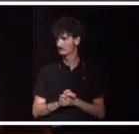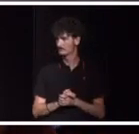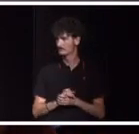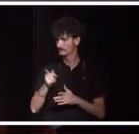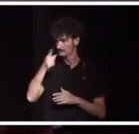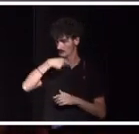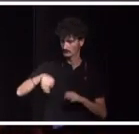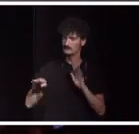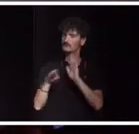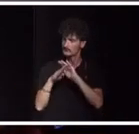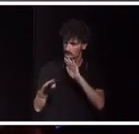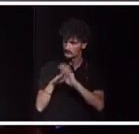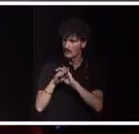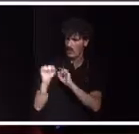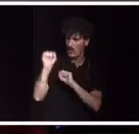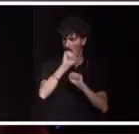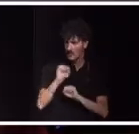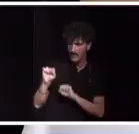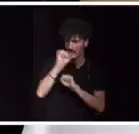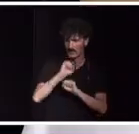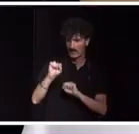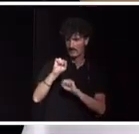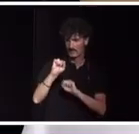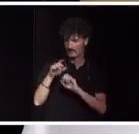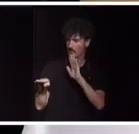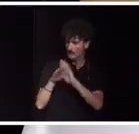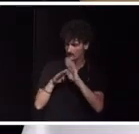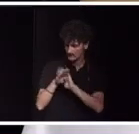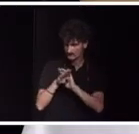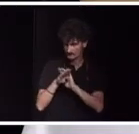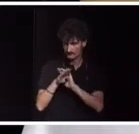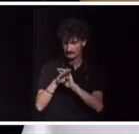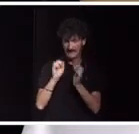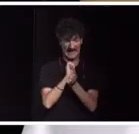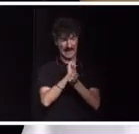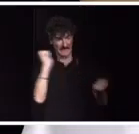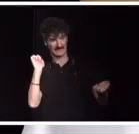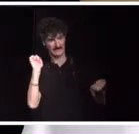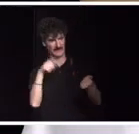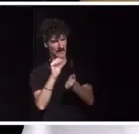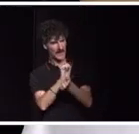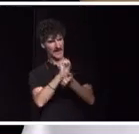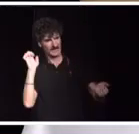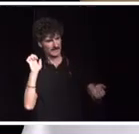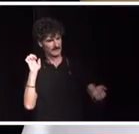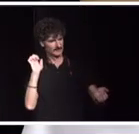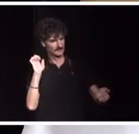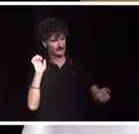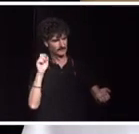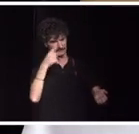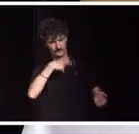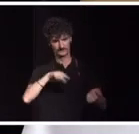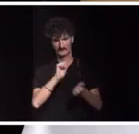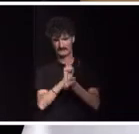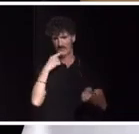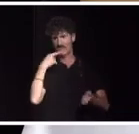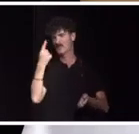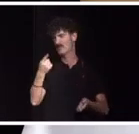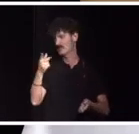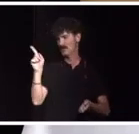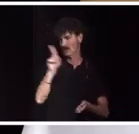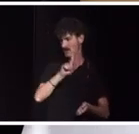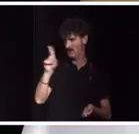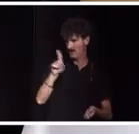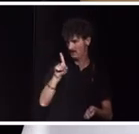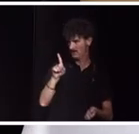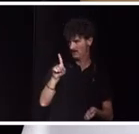Vamos a seguir defendiendo, como hemos hecho siempre, la amnistía, pero no la amnistía para Puyol, como vienen algunos diciendo,